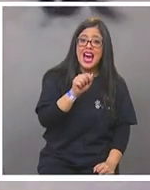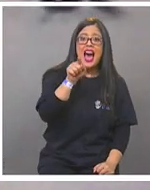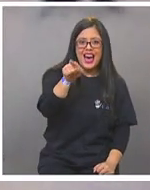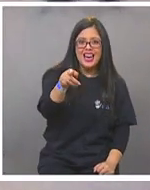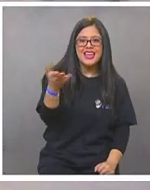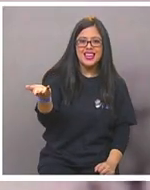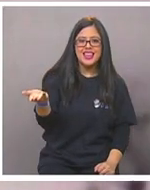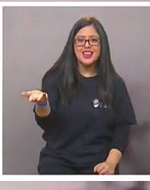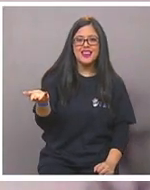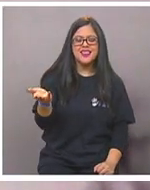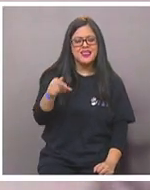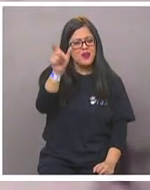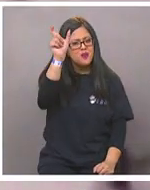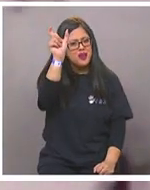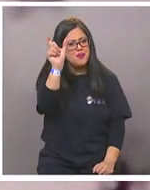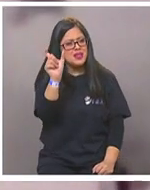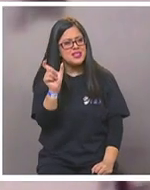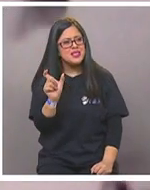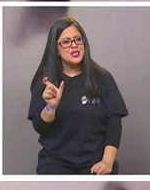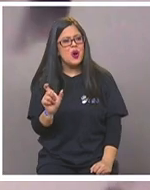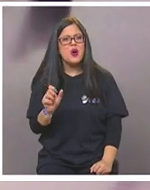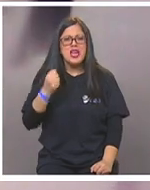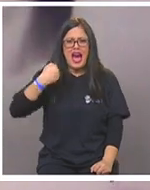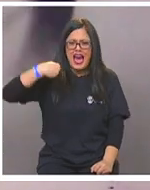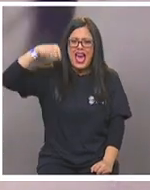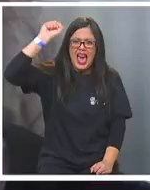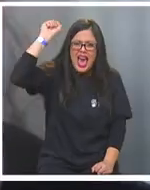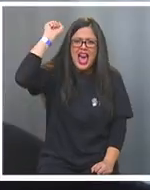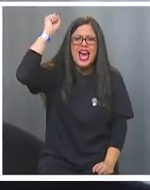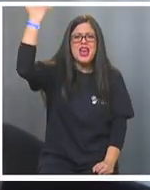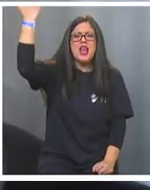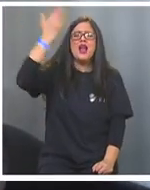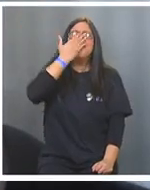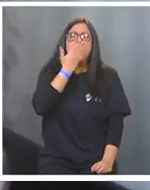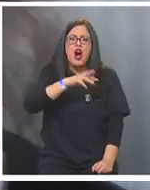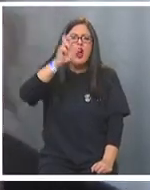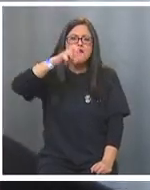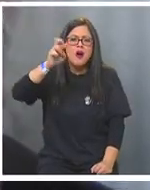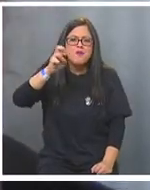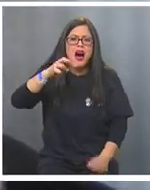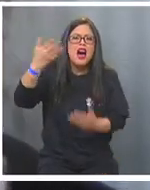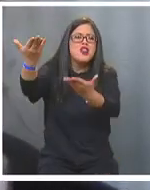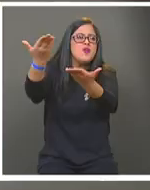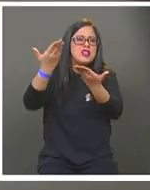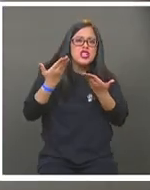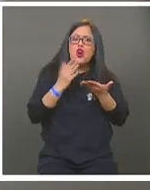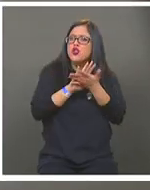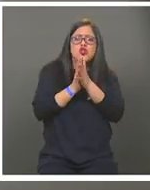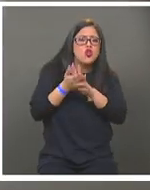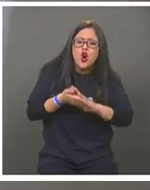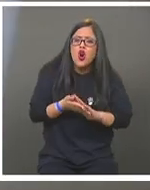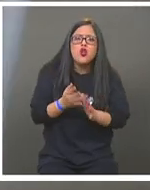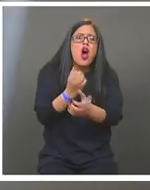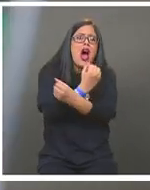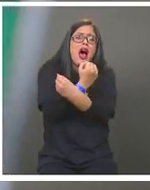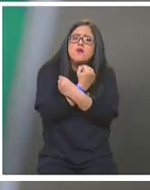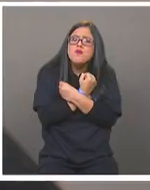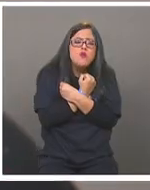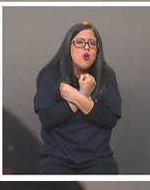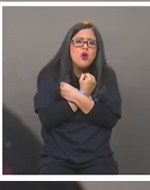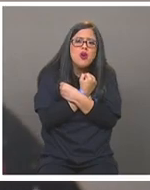tata. Un héroe, el mejor papá. Nos dio todo lo que un niño necesita. Amor, mucho